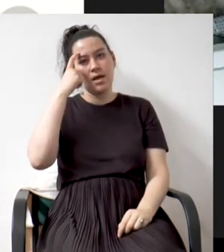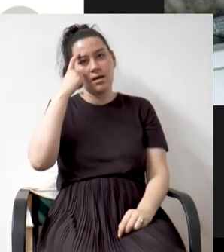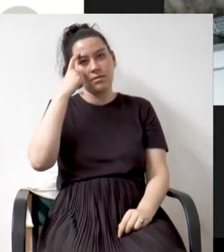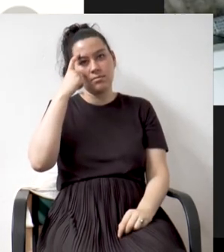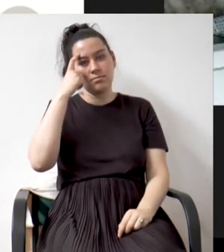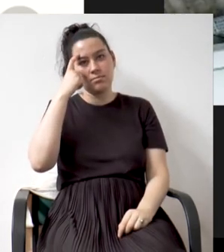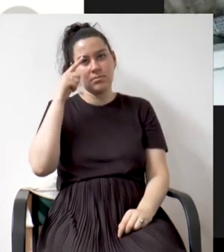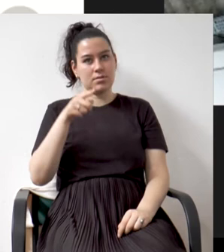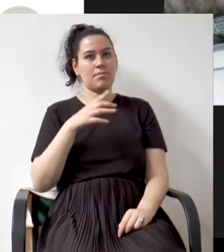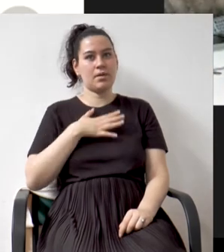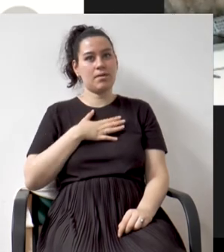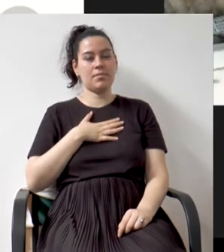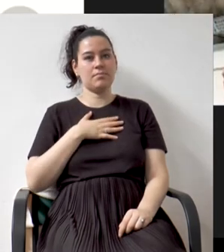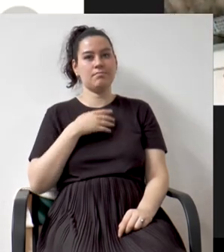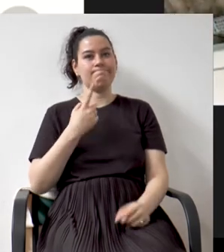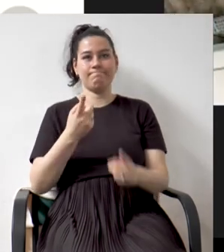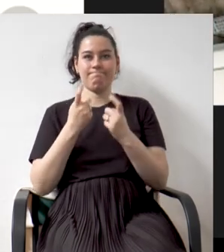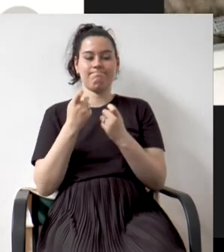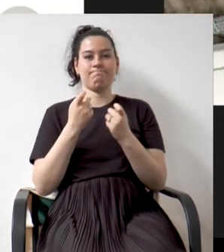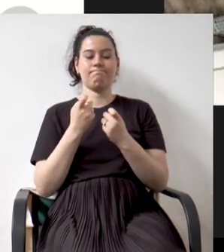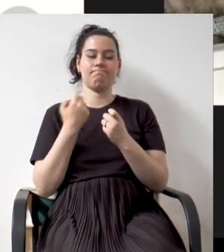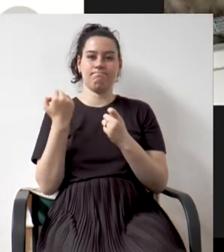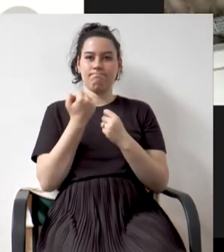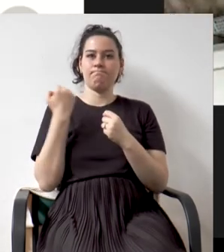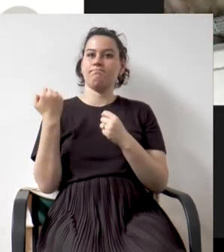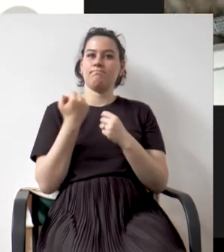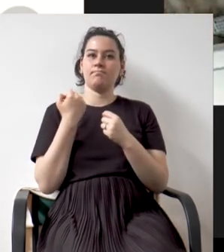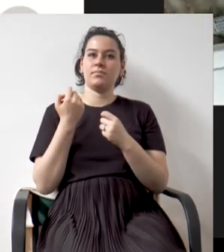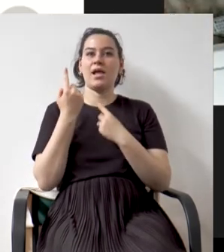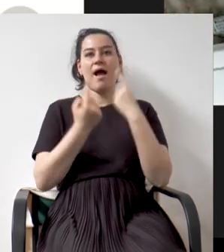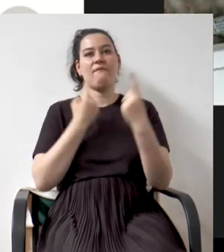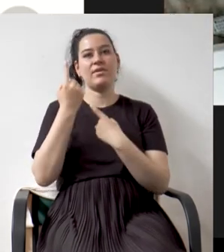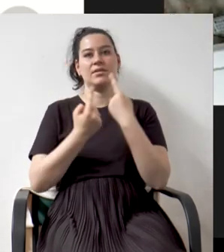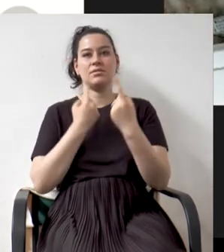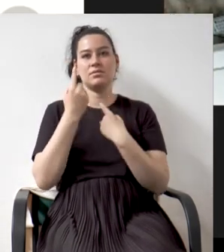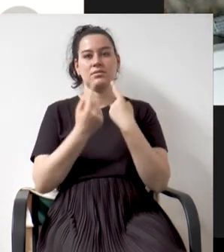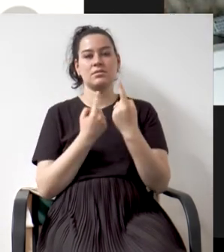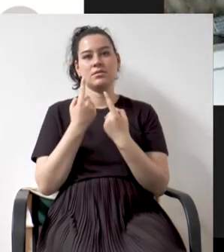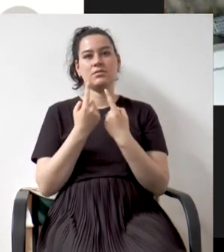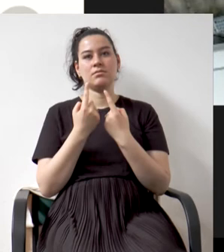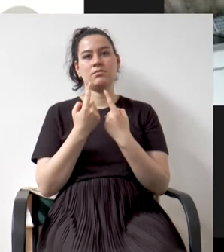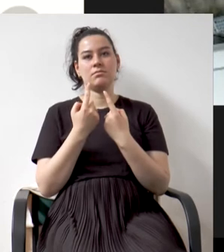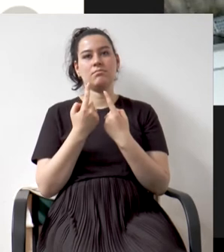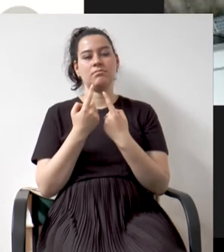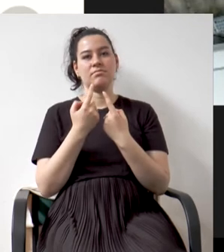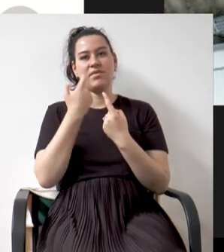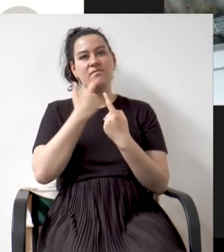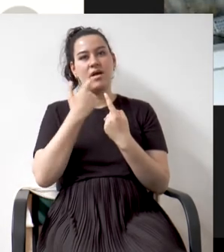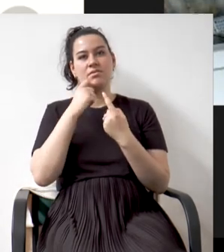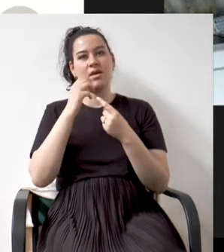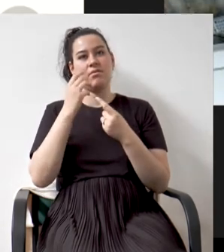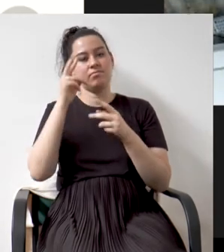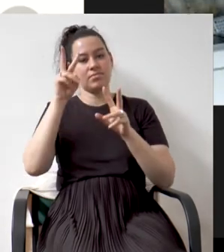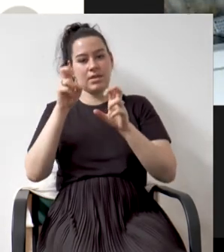yo creo que son muy bienvenidas. A veces nos lleva un poco la gestión cotidiana a